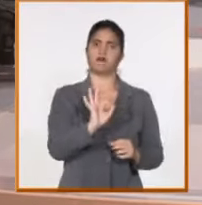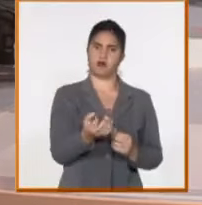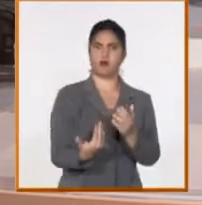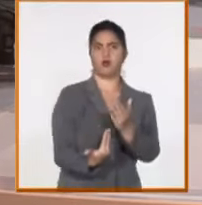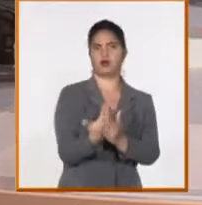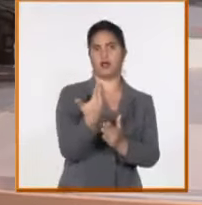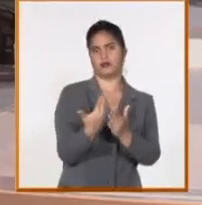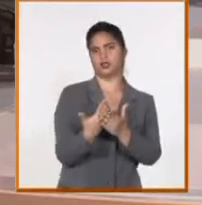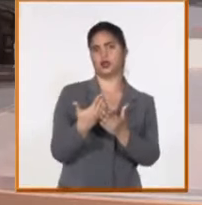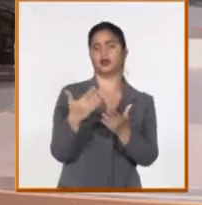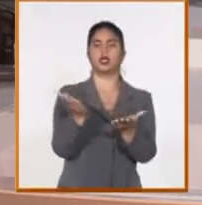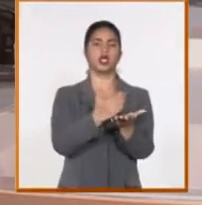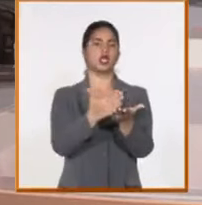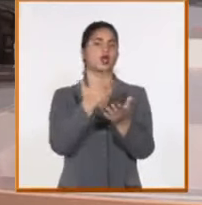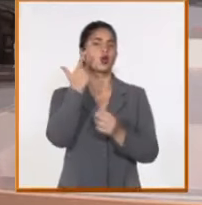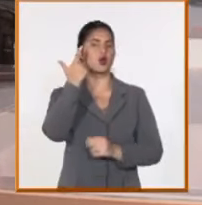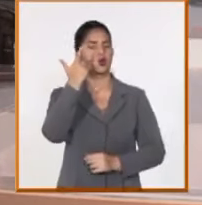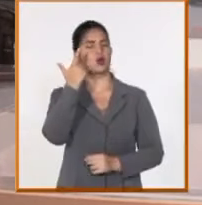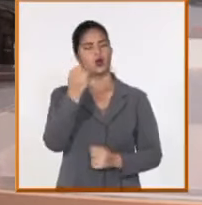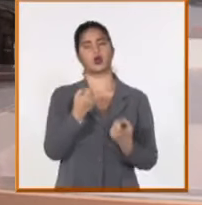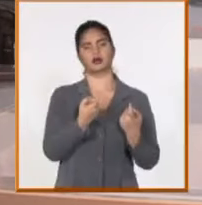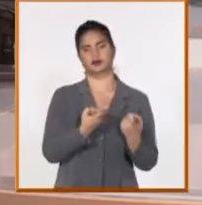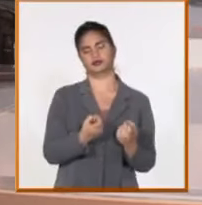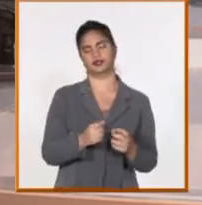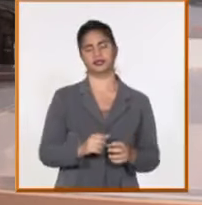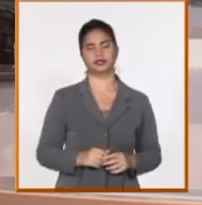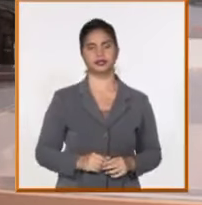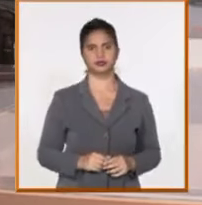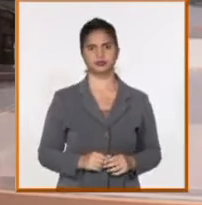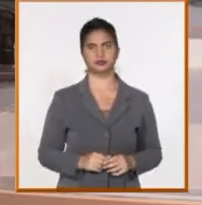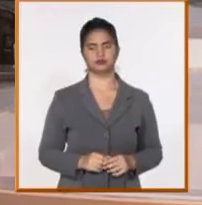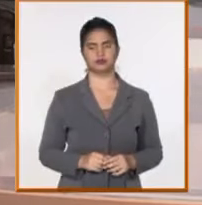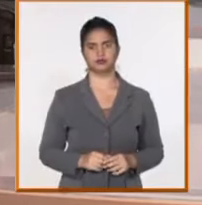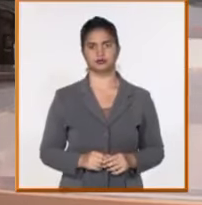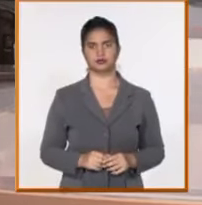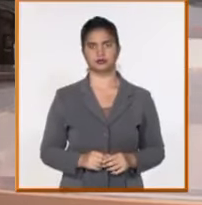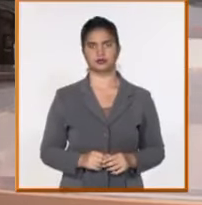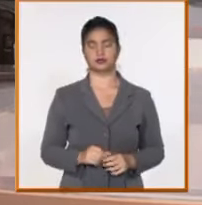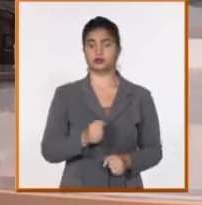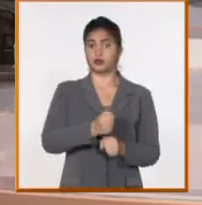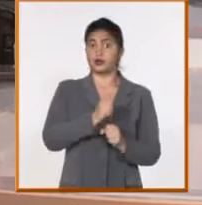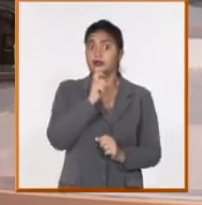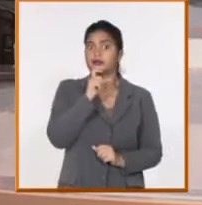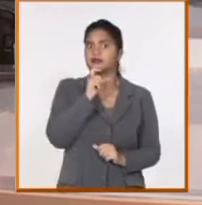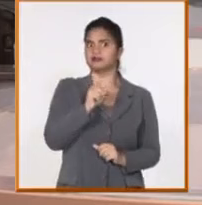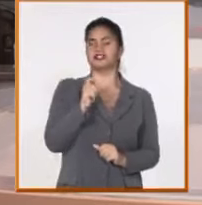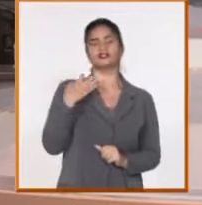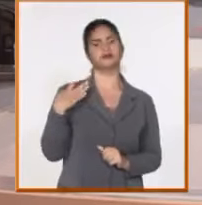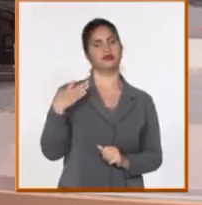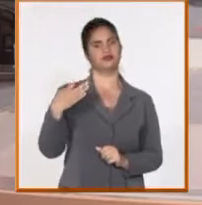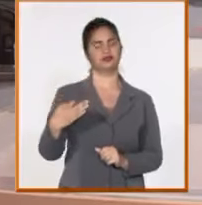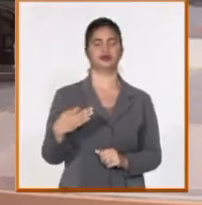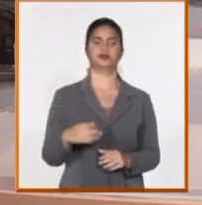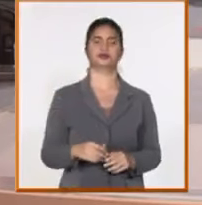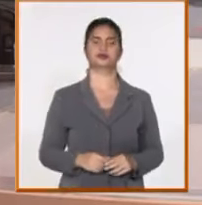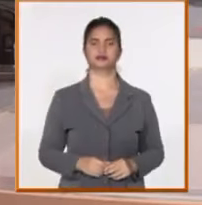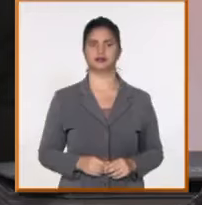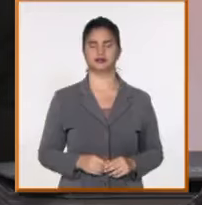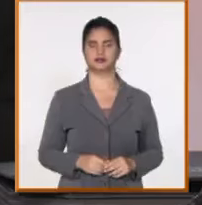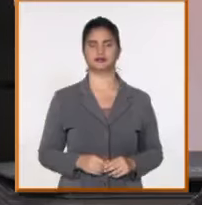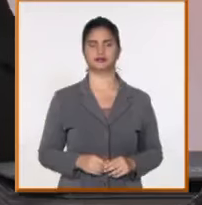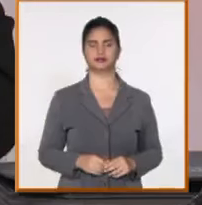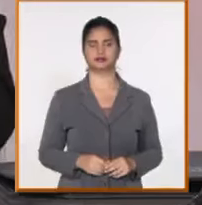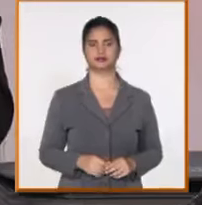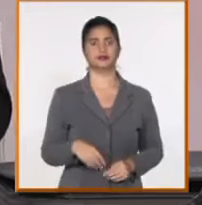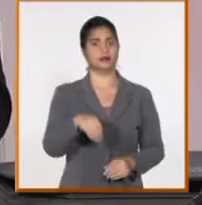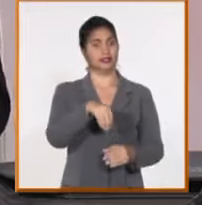búsca de créditos y de socios también en el exterior bueno tremenda tarea la que tiene por delante Sí sí yo creo que es parte de esa